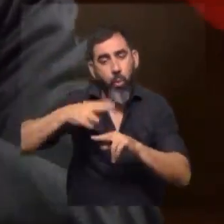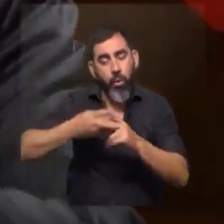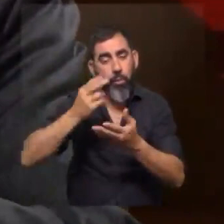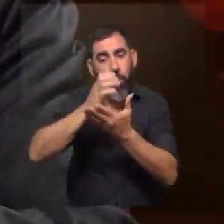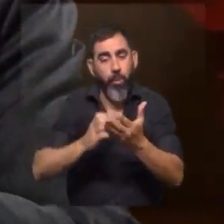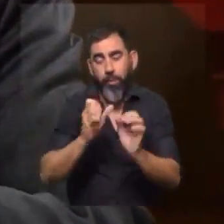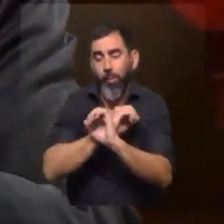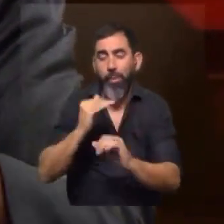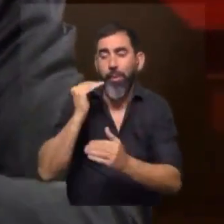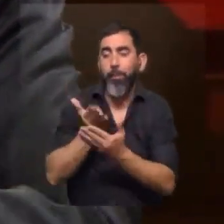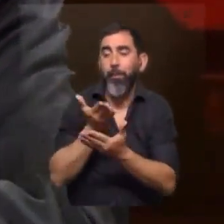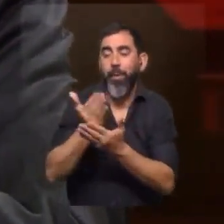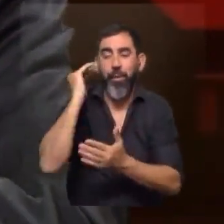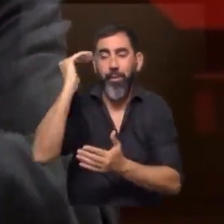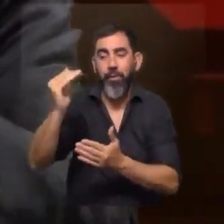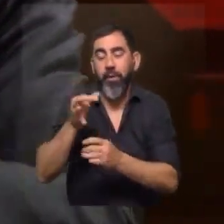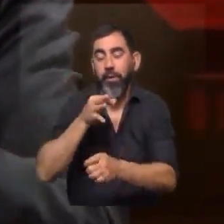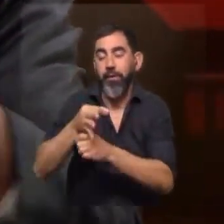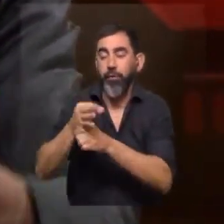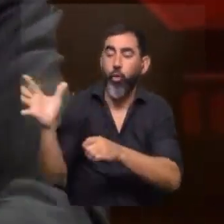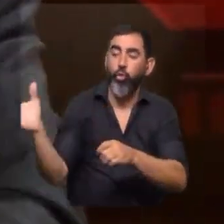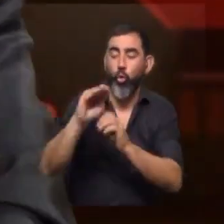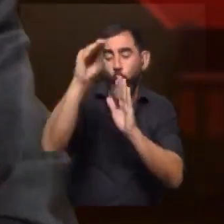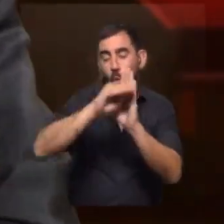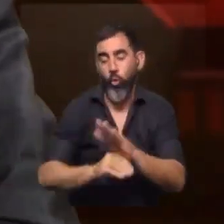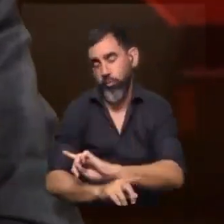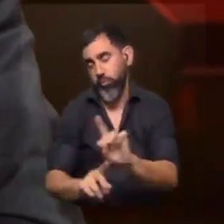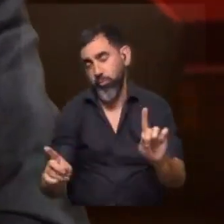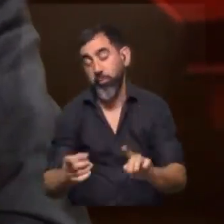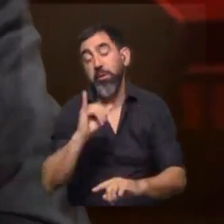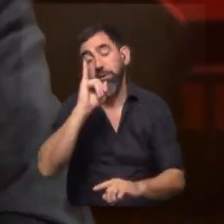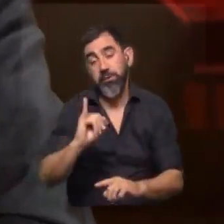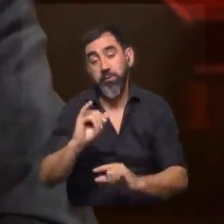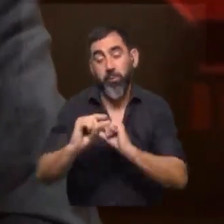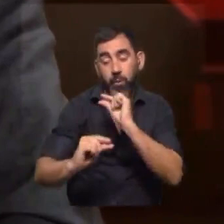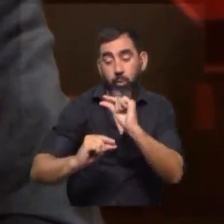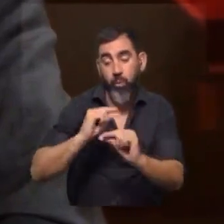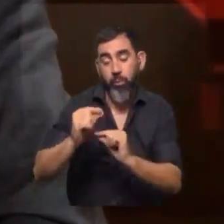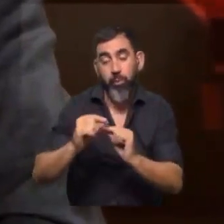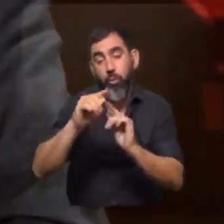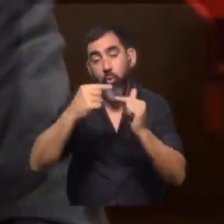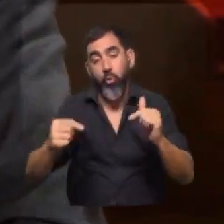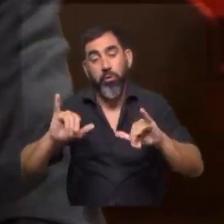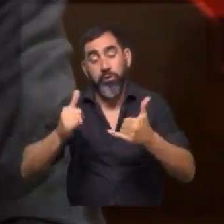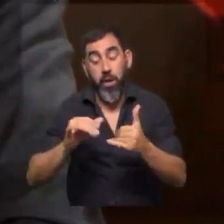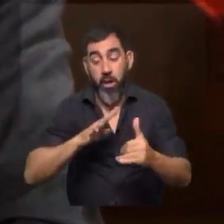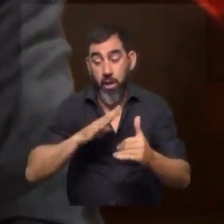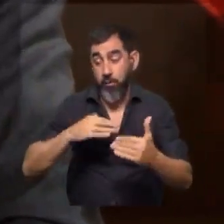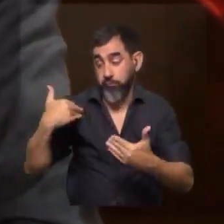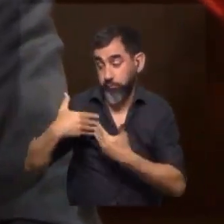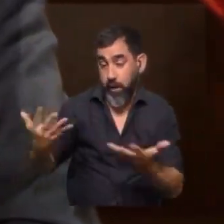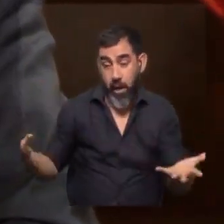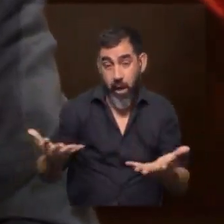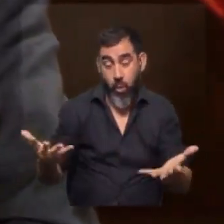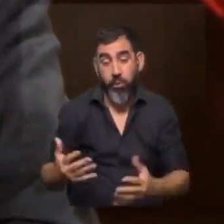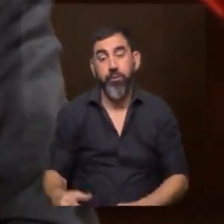pedirle a los docentes que tengan una varita mágica y le enseñen todo de todo, pero sí incorporar, por ejemplo, en cosas que ya se están pasando, que ya